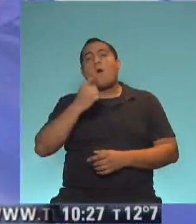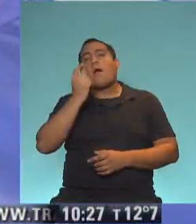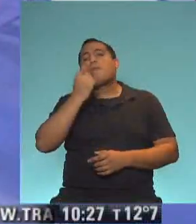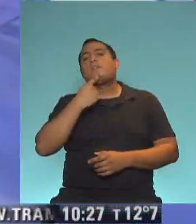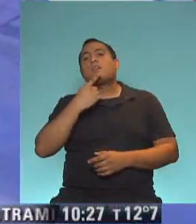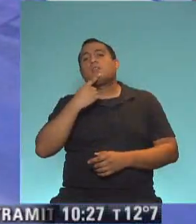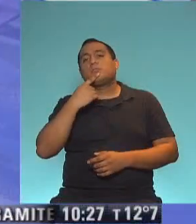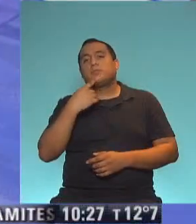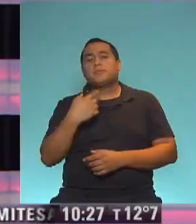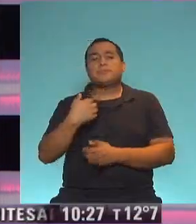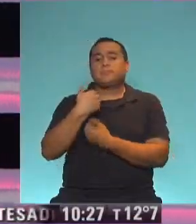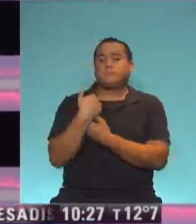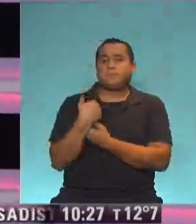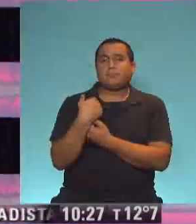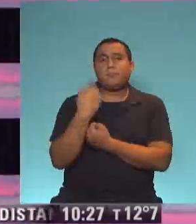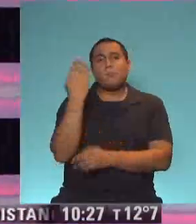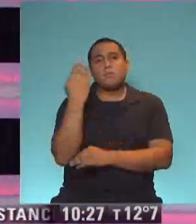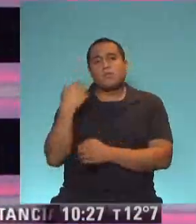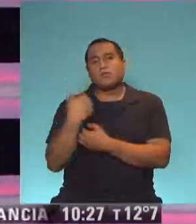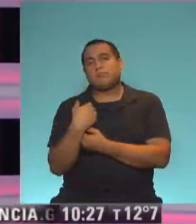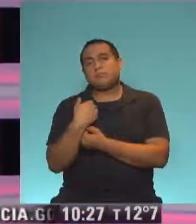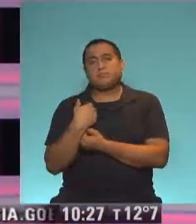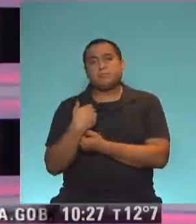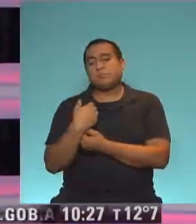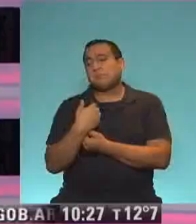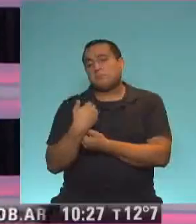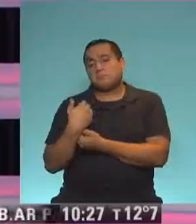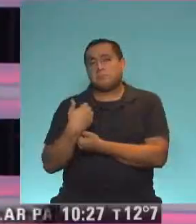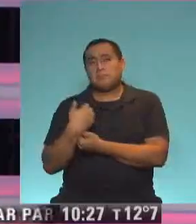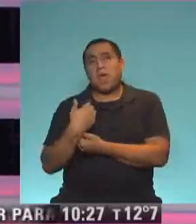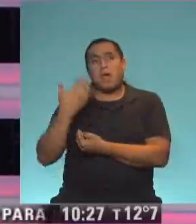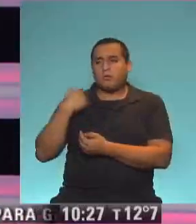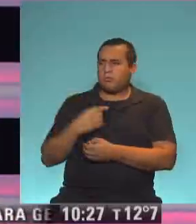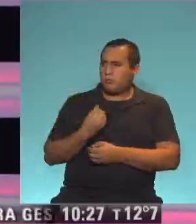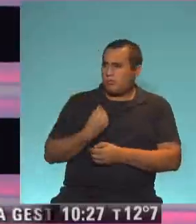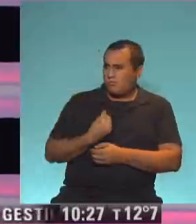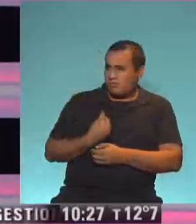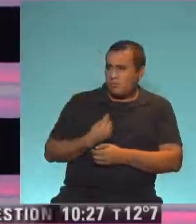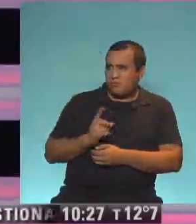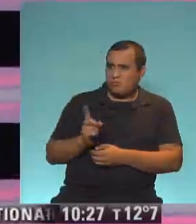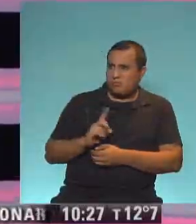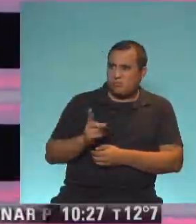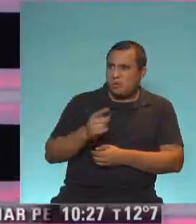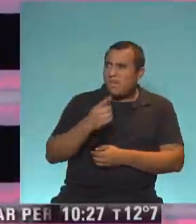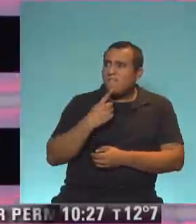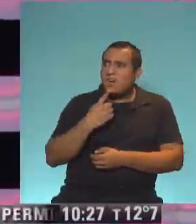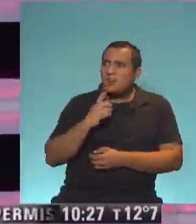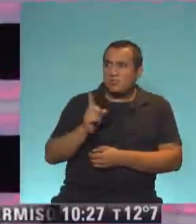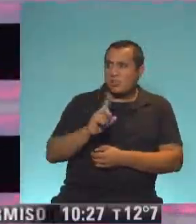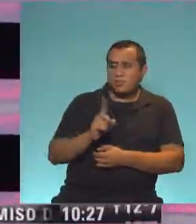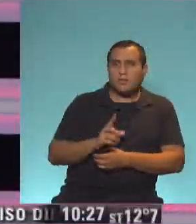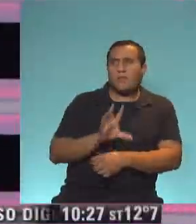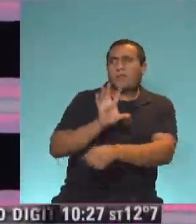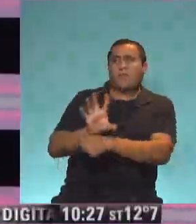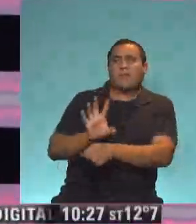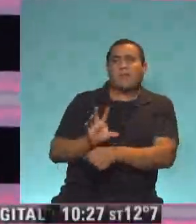Préstame. Si veías a un varón jugando con muñecas... ¿Antes cómo era? Antes no era normal. Antes lo